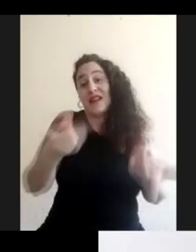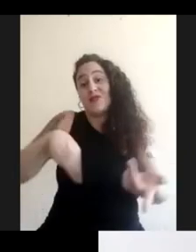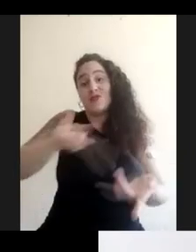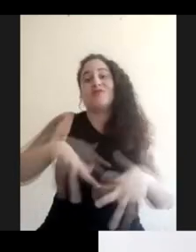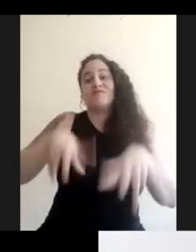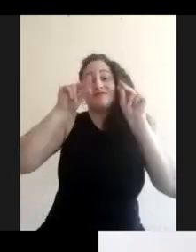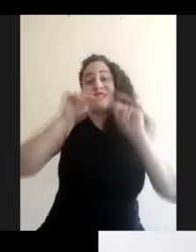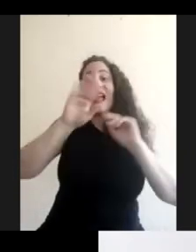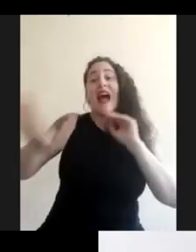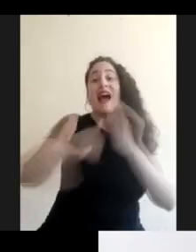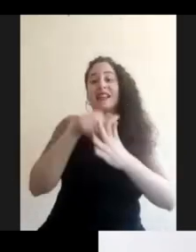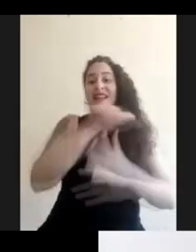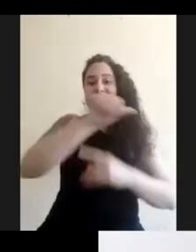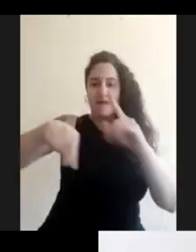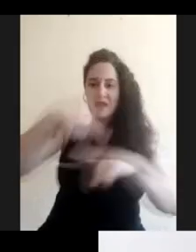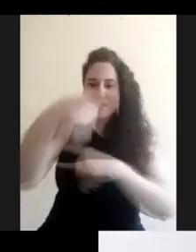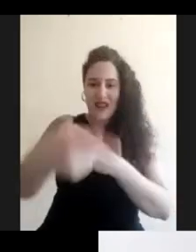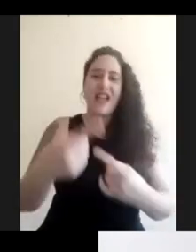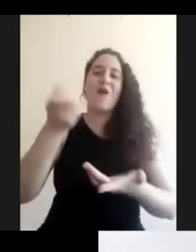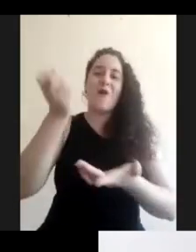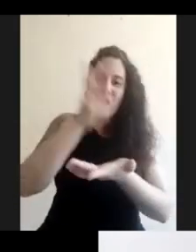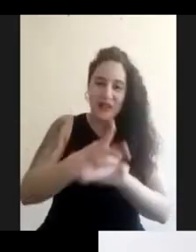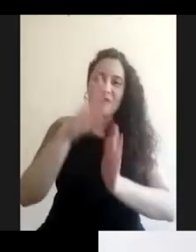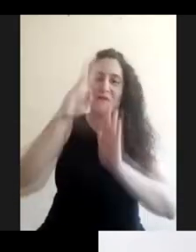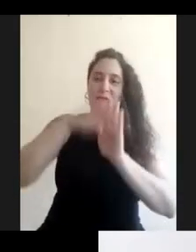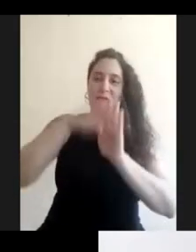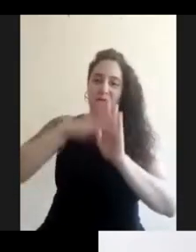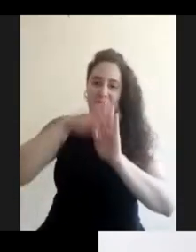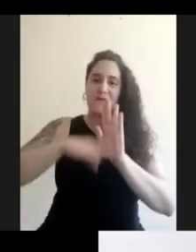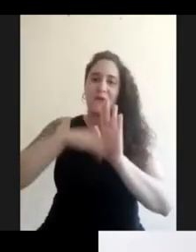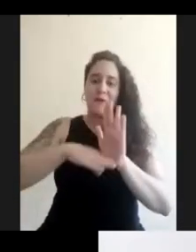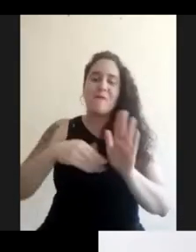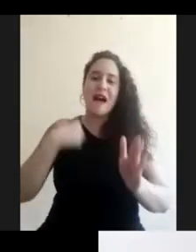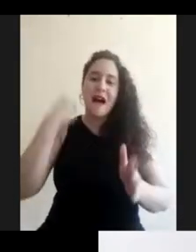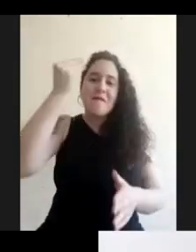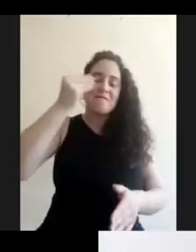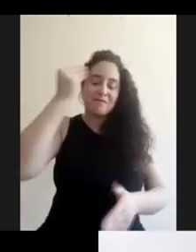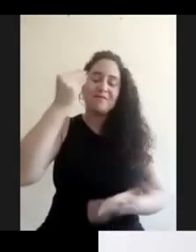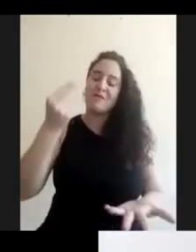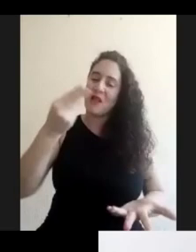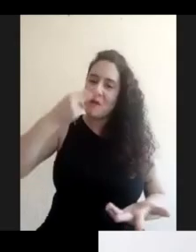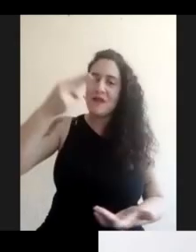traeremos otro programa que creemos que va a ser muy interesante.